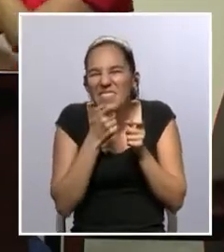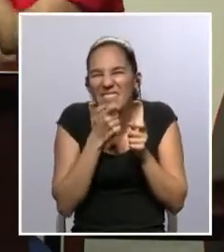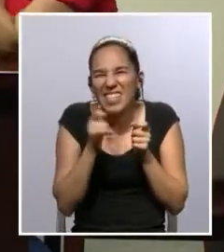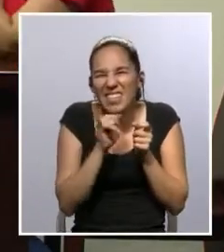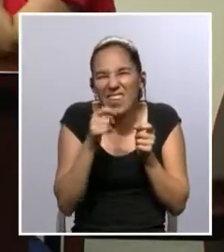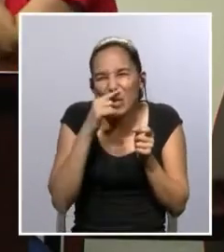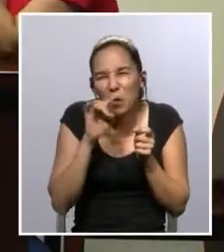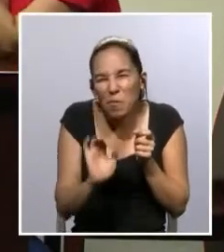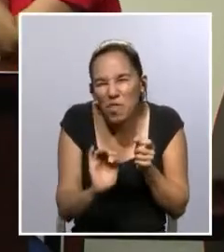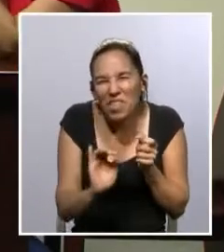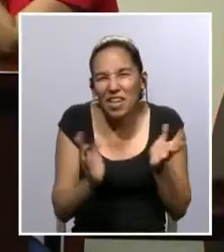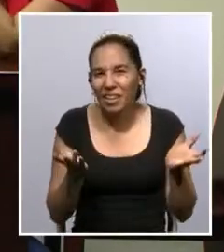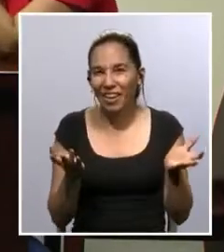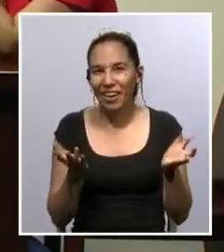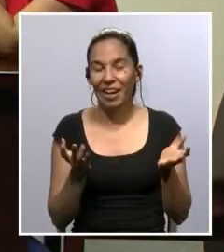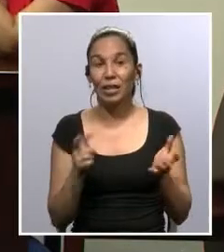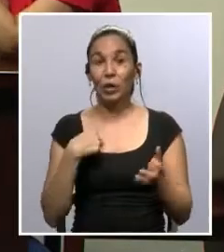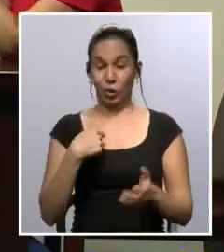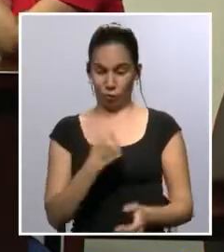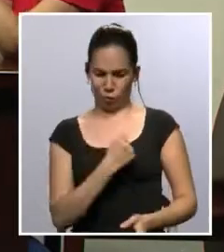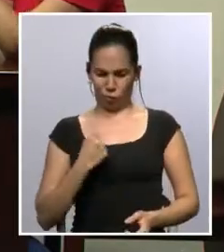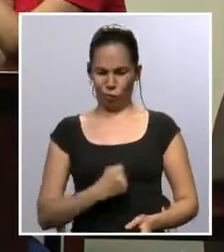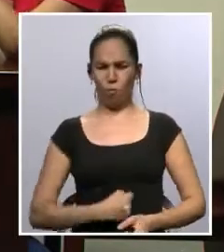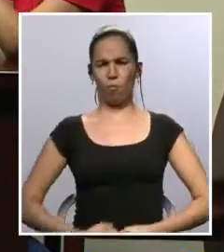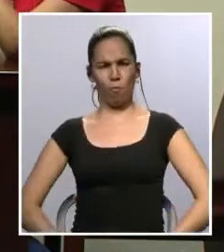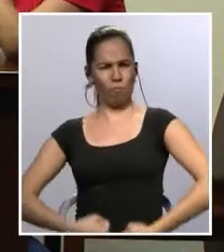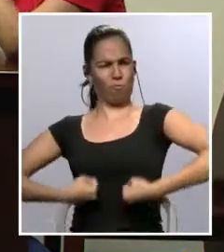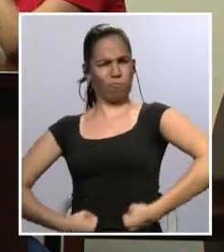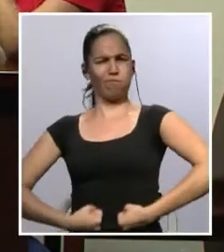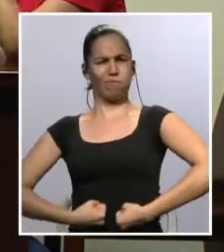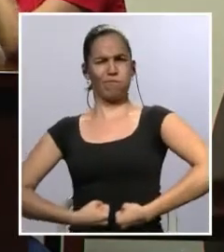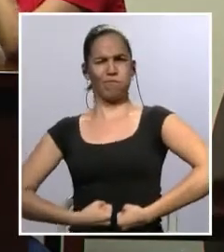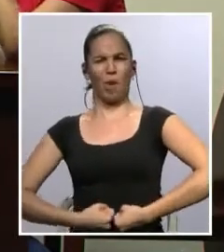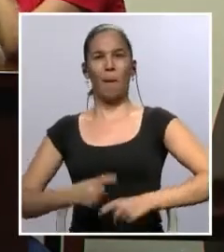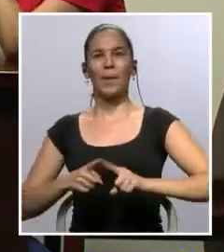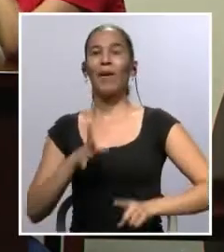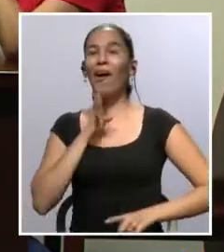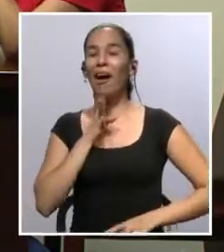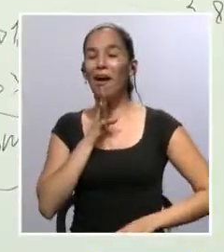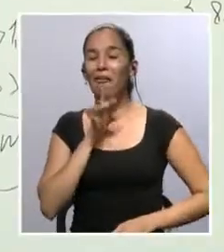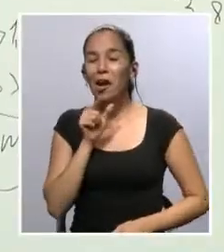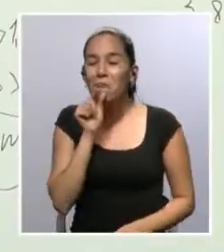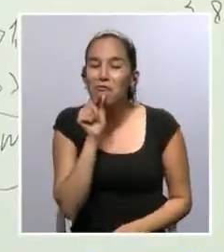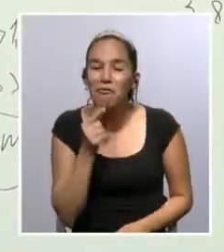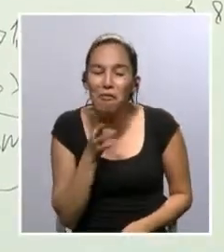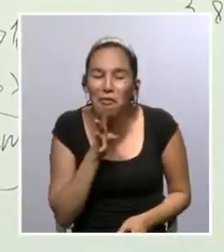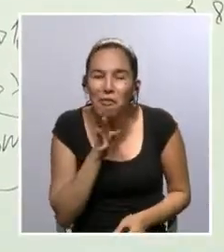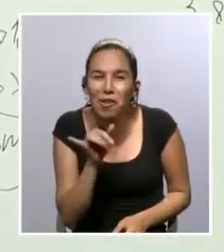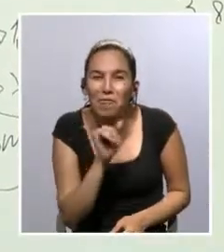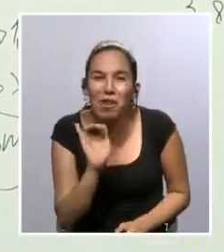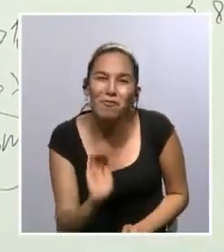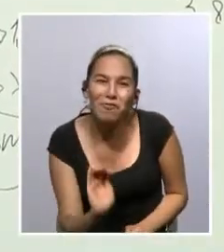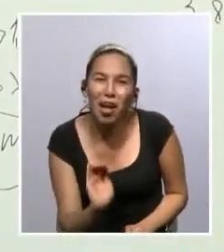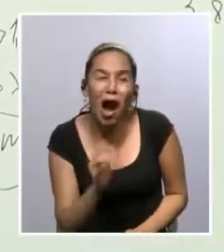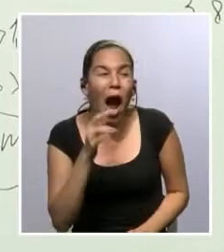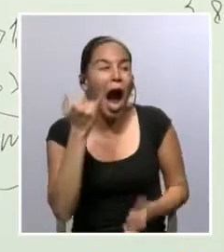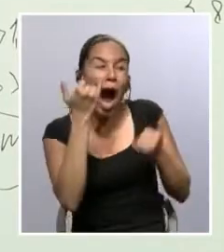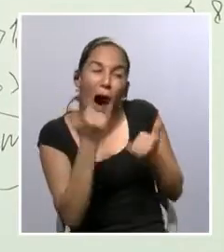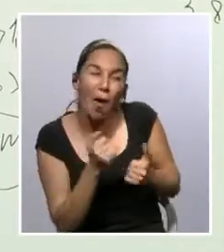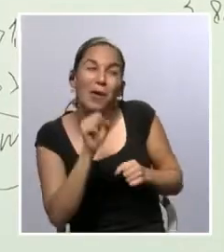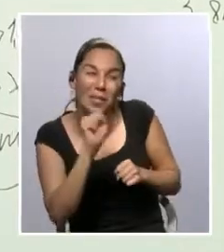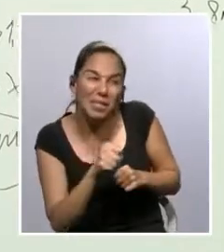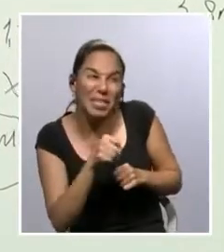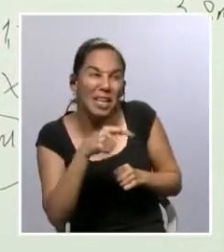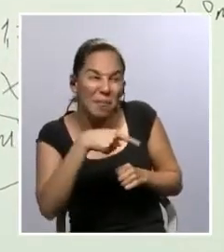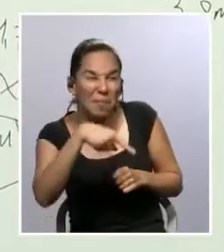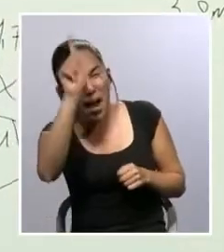Simpático. Imagínense, de verdad, tener un superhéroe todo fortachón a la par de uno que nos va a salvar y le diga a uno, ¡ahora sí,